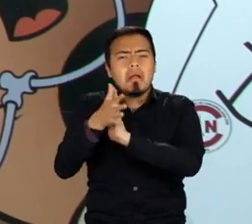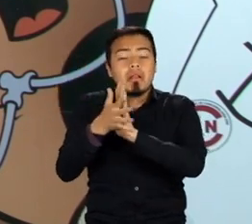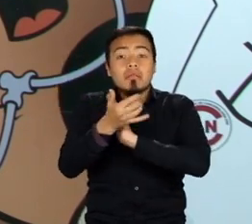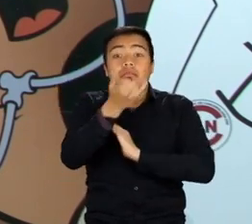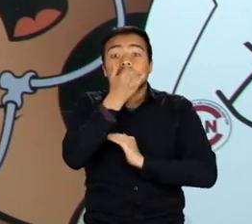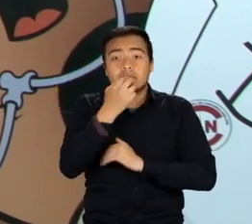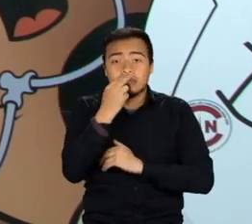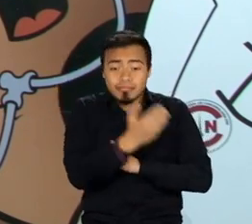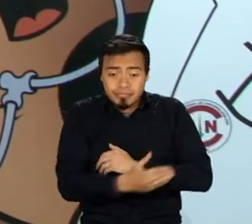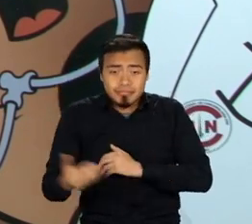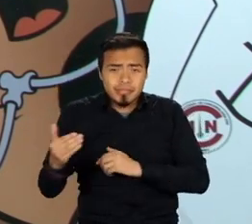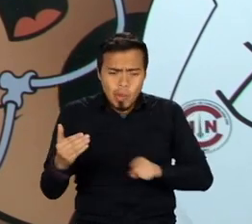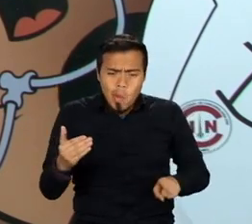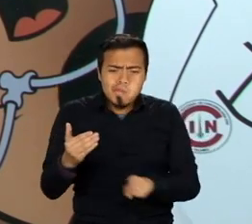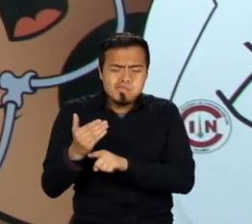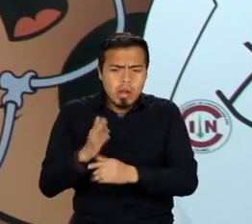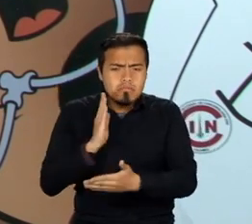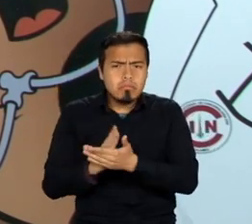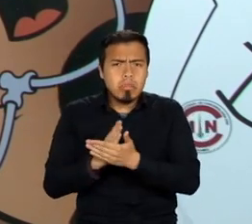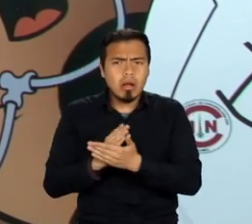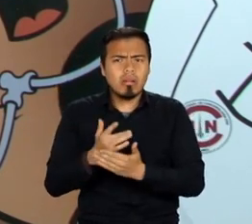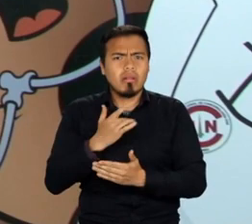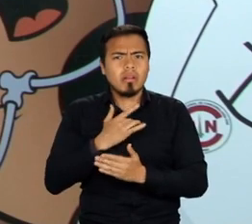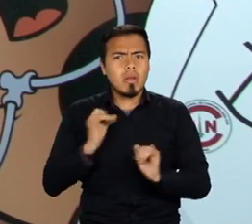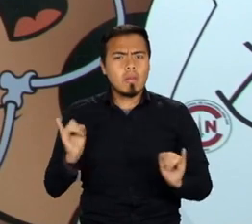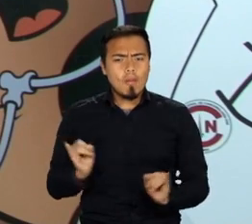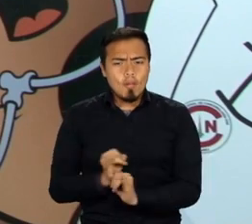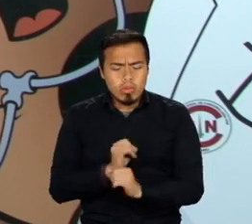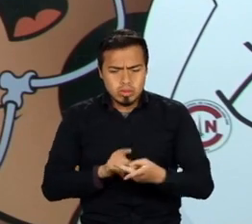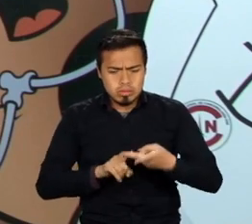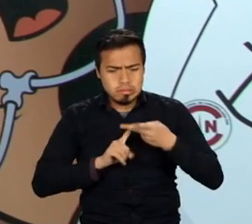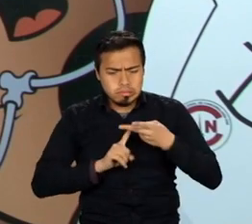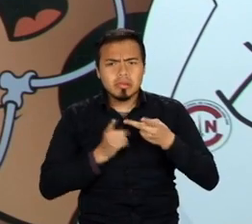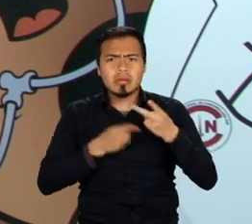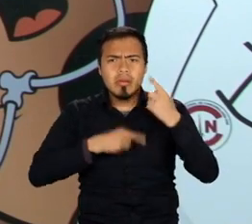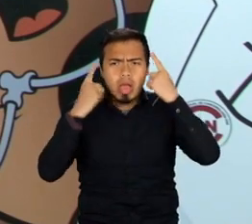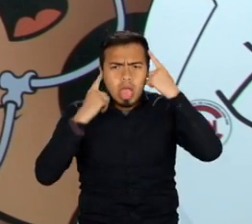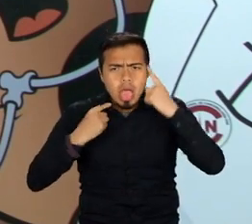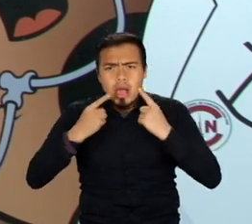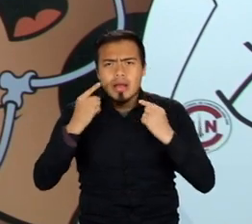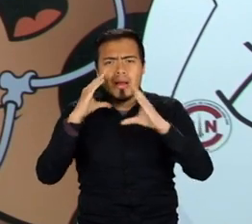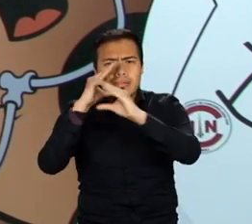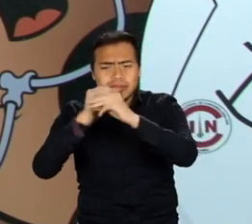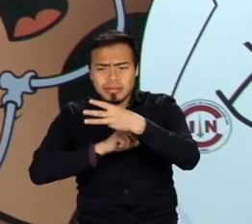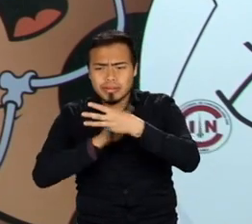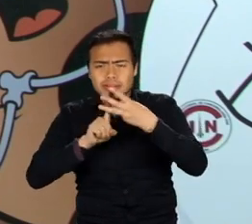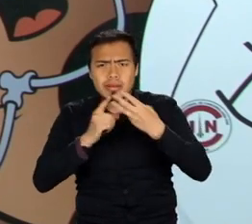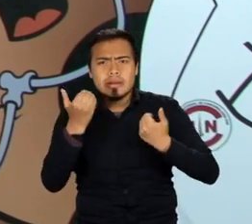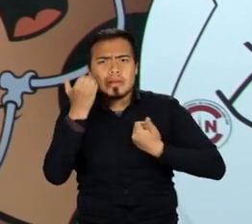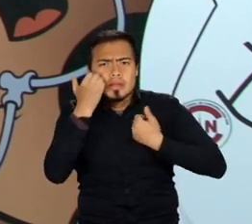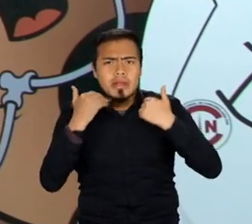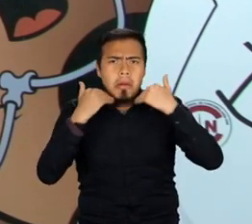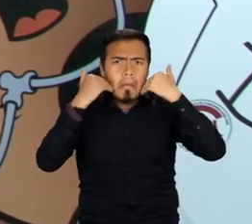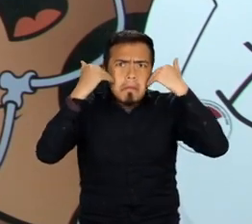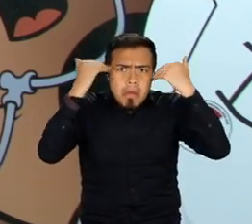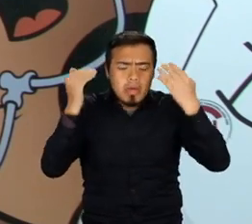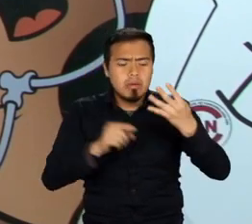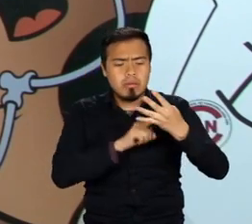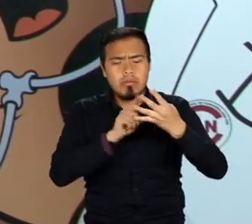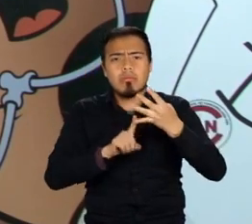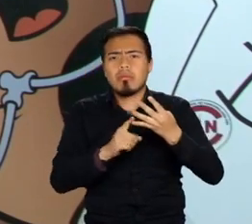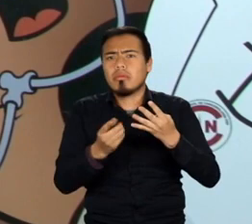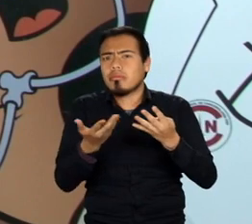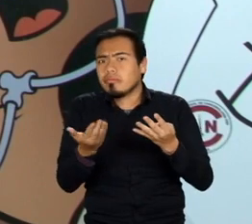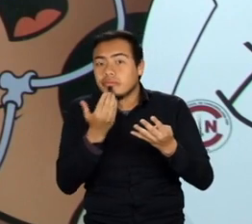los niños que usualmente presentan pérdida de peso, sudoración nocturna, fiebre persistente, fiebre que